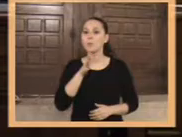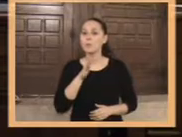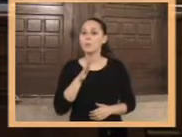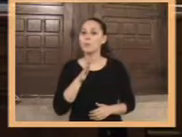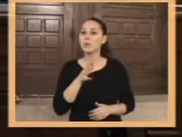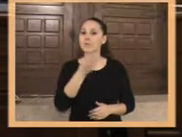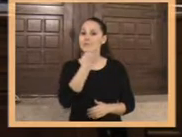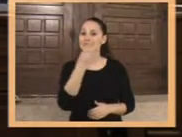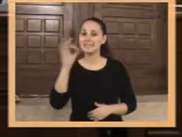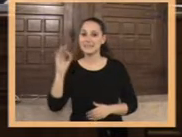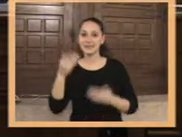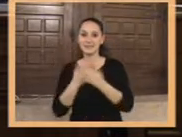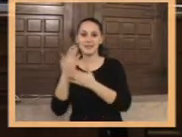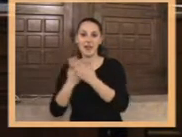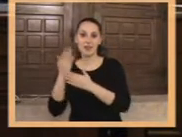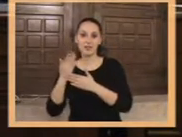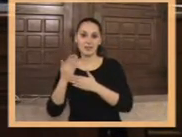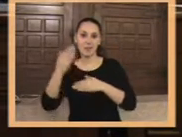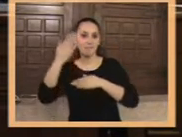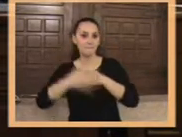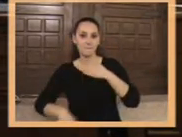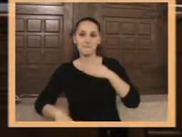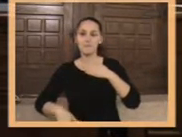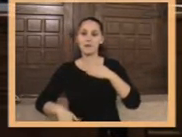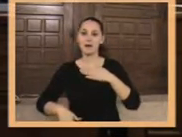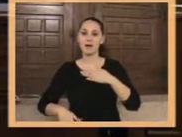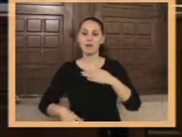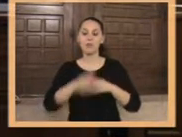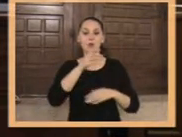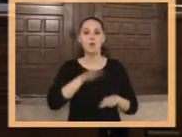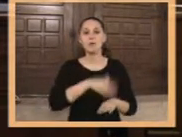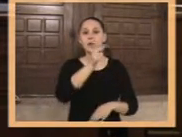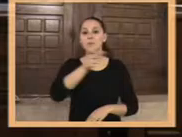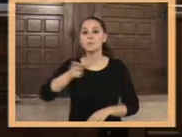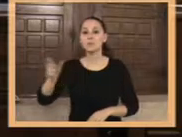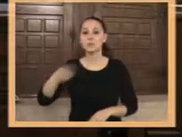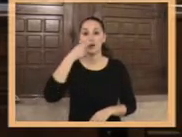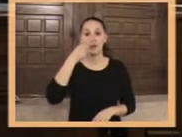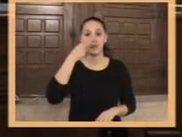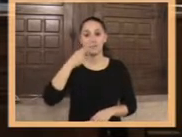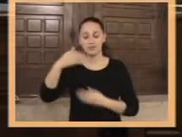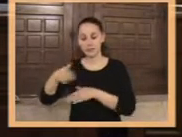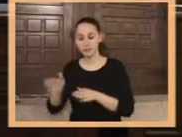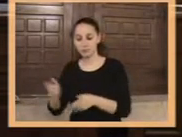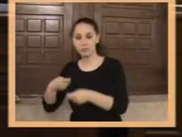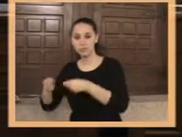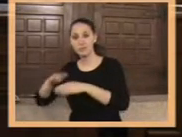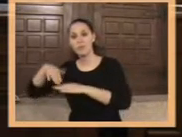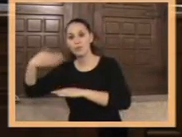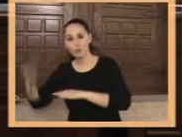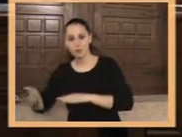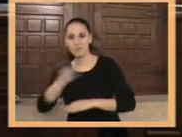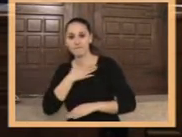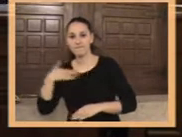días a efecto de que los interesados puedan formular alegaciones, transcurrido el cual, si no se produjese ninguna, se entenderá aprobada